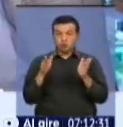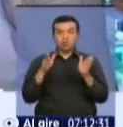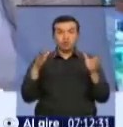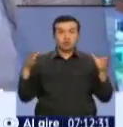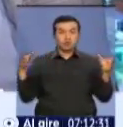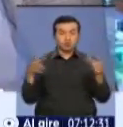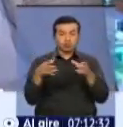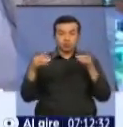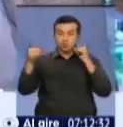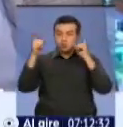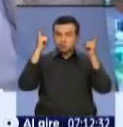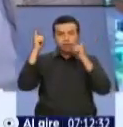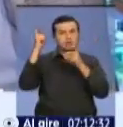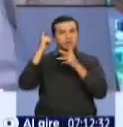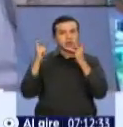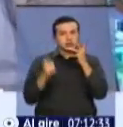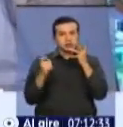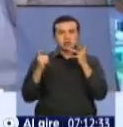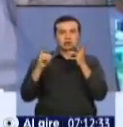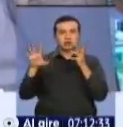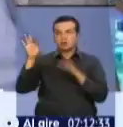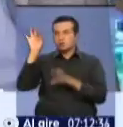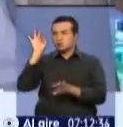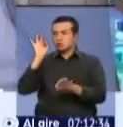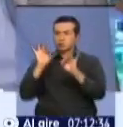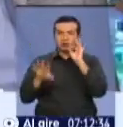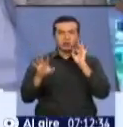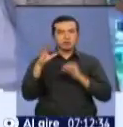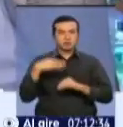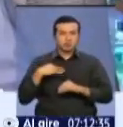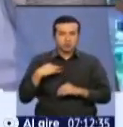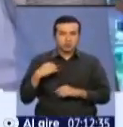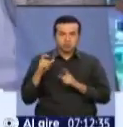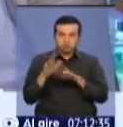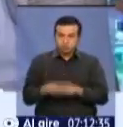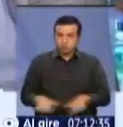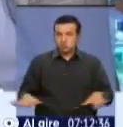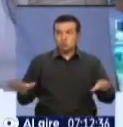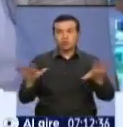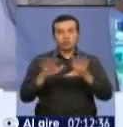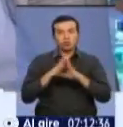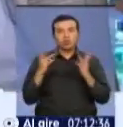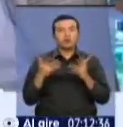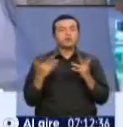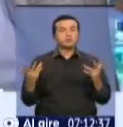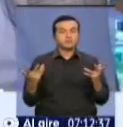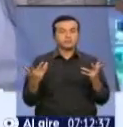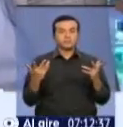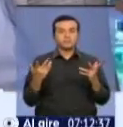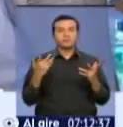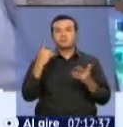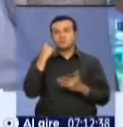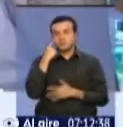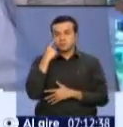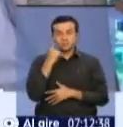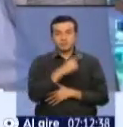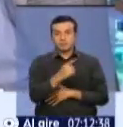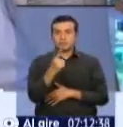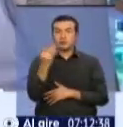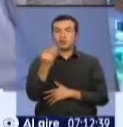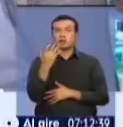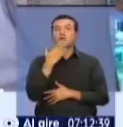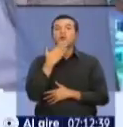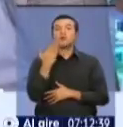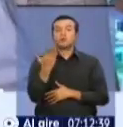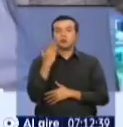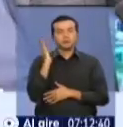de control deben ser semidirectos de la voluntad popular y con un sistema de adjudicación